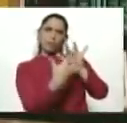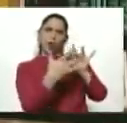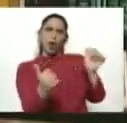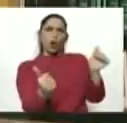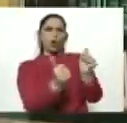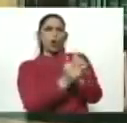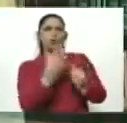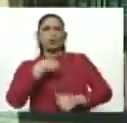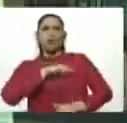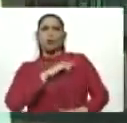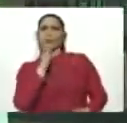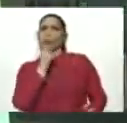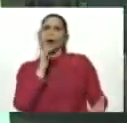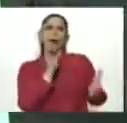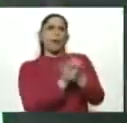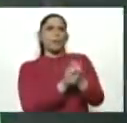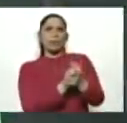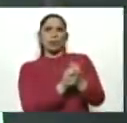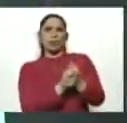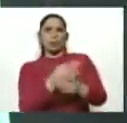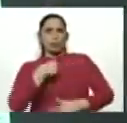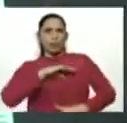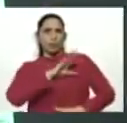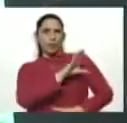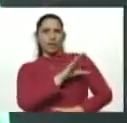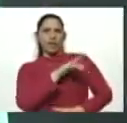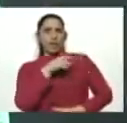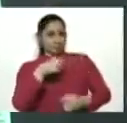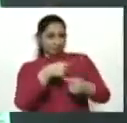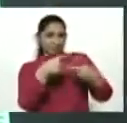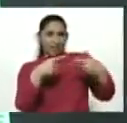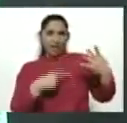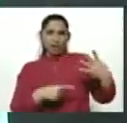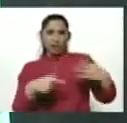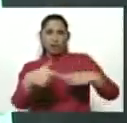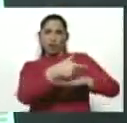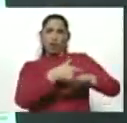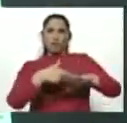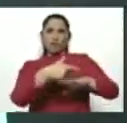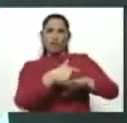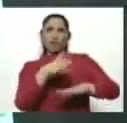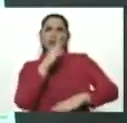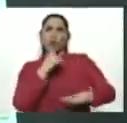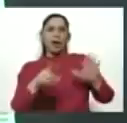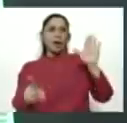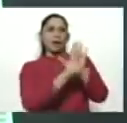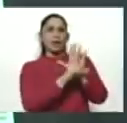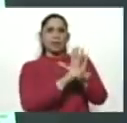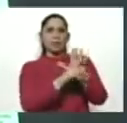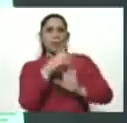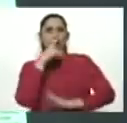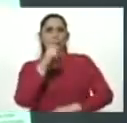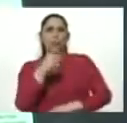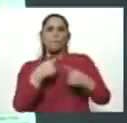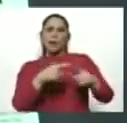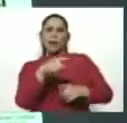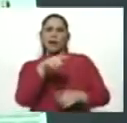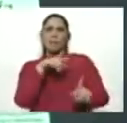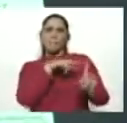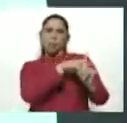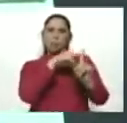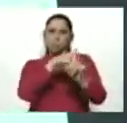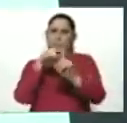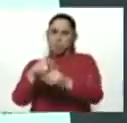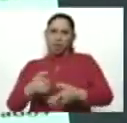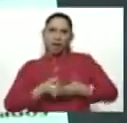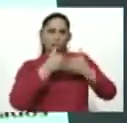nuestro país, entre ellos el régimen ilegítimo de Nicolás Maduro, para provocar conflictos, ayudar a incitar la